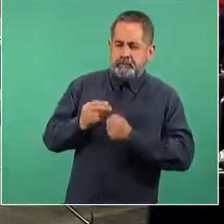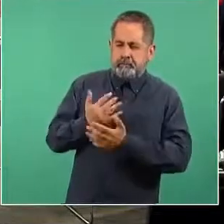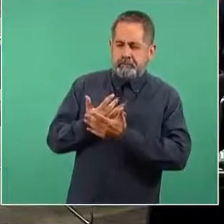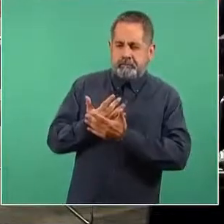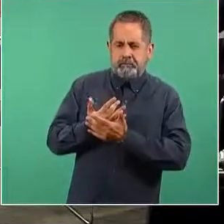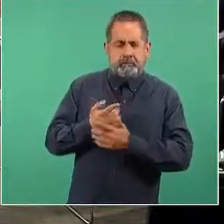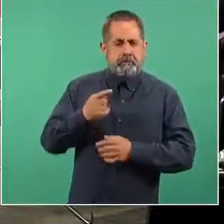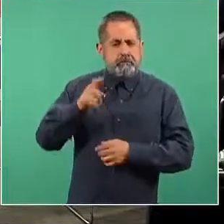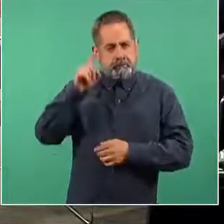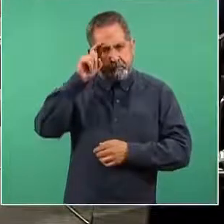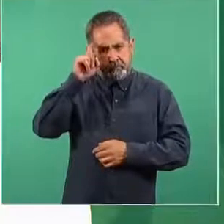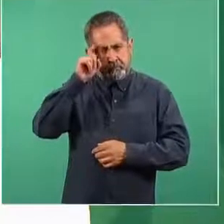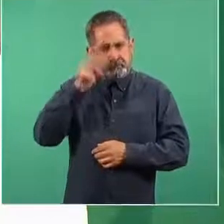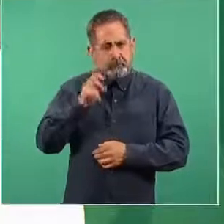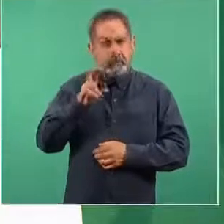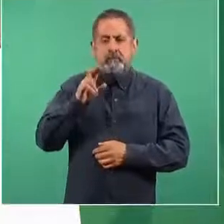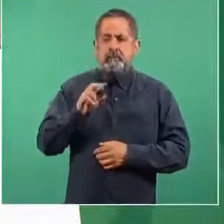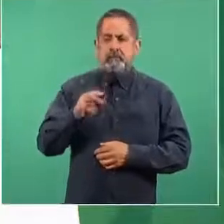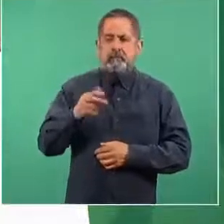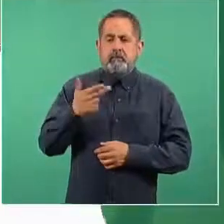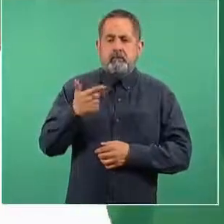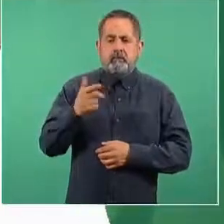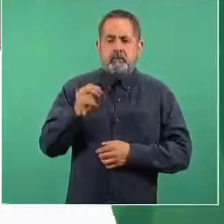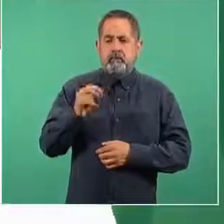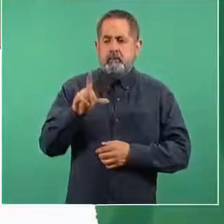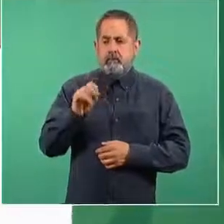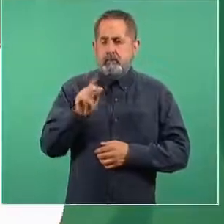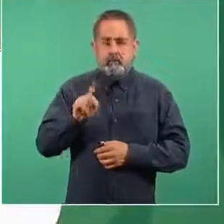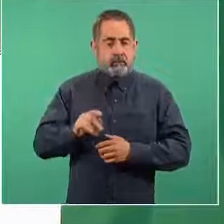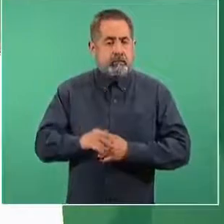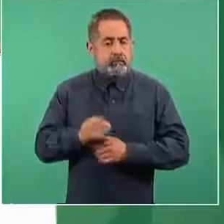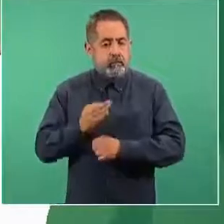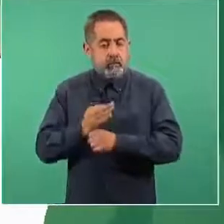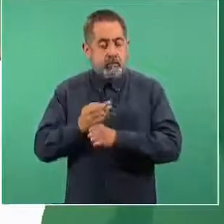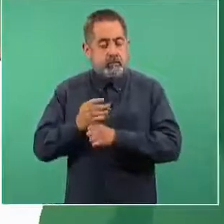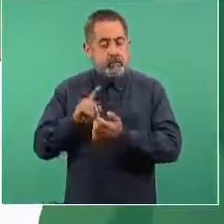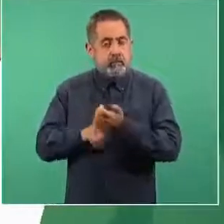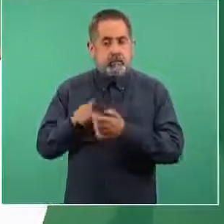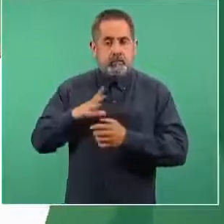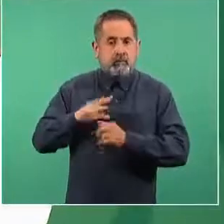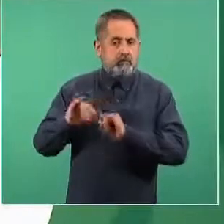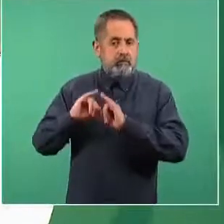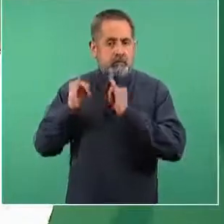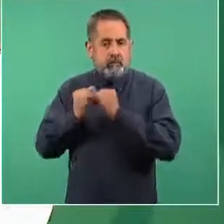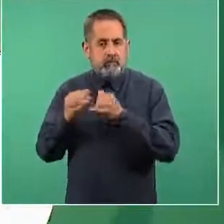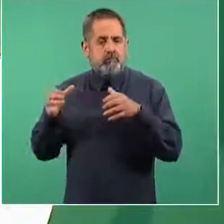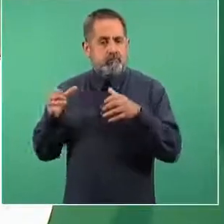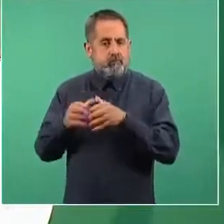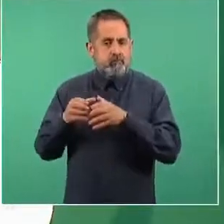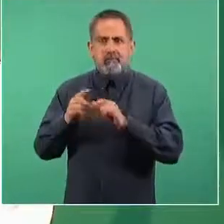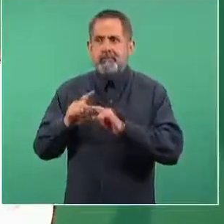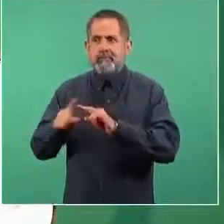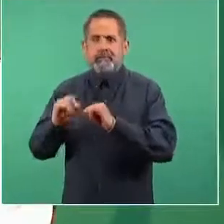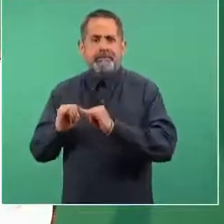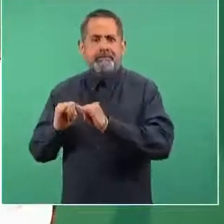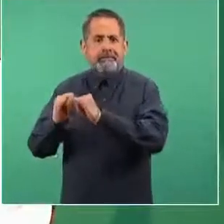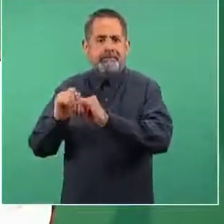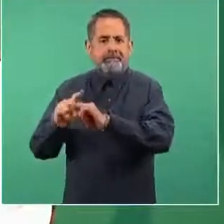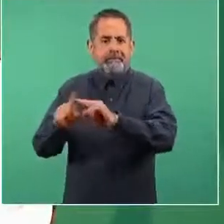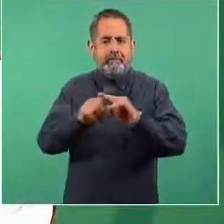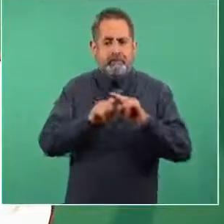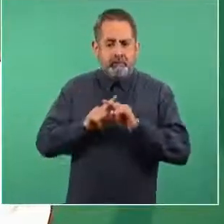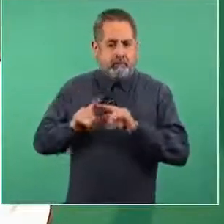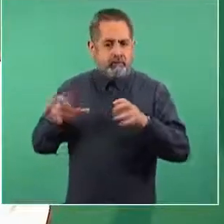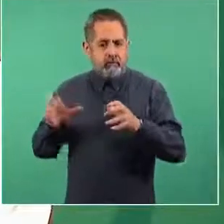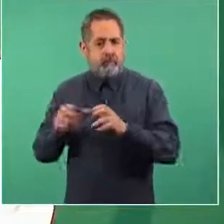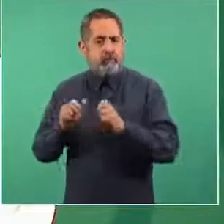y Promoción de la Salud, el doctor Hugo López-Gatell. Está llevándose a cabo en este momento la reunión interinstitucional con el señor